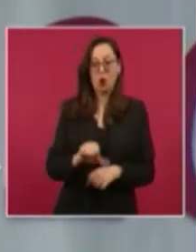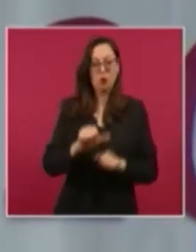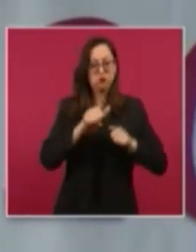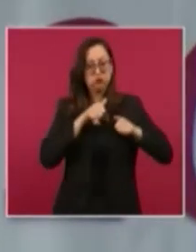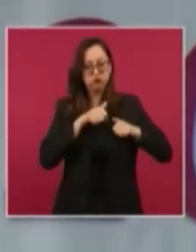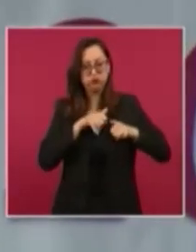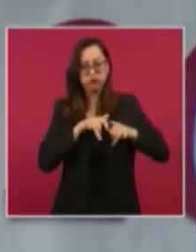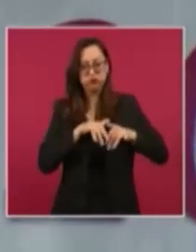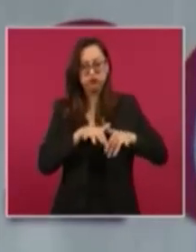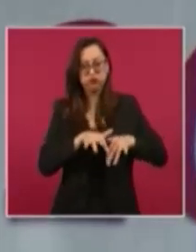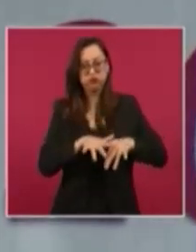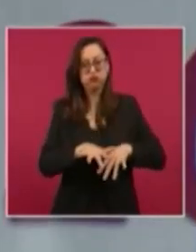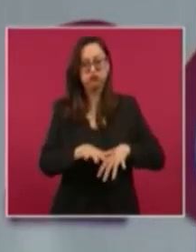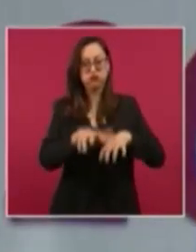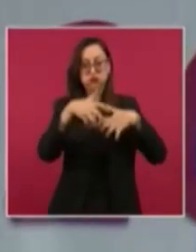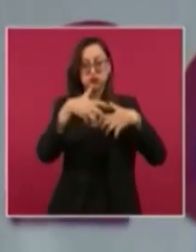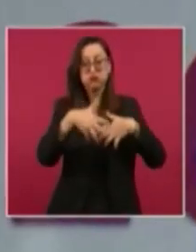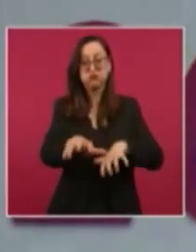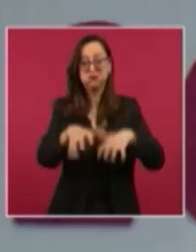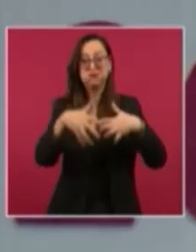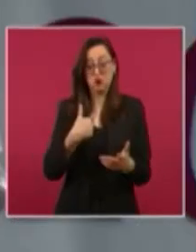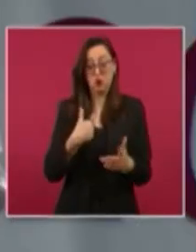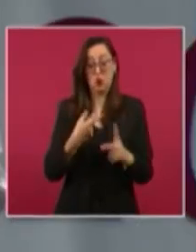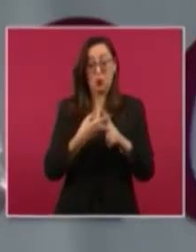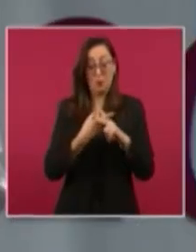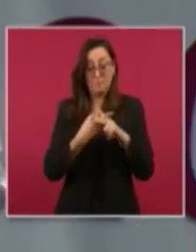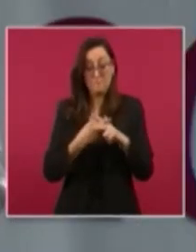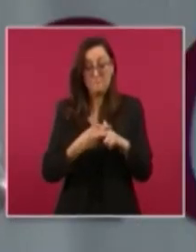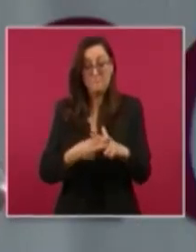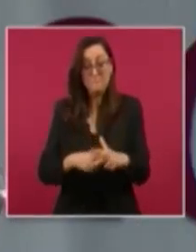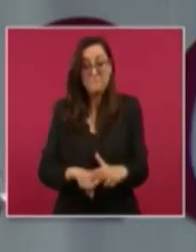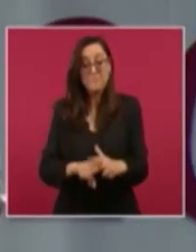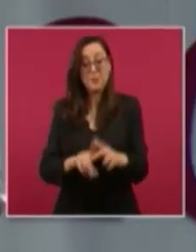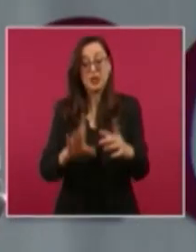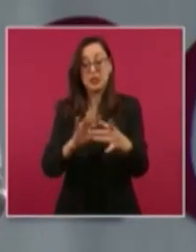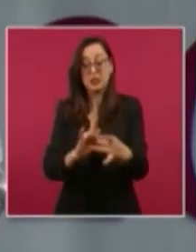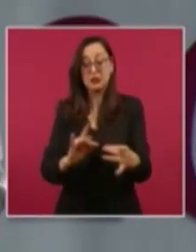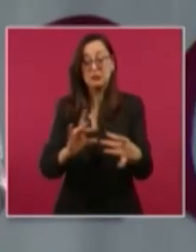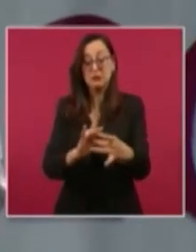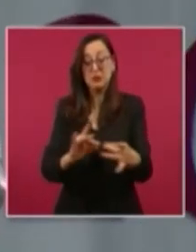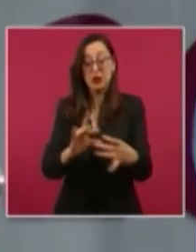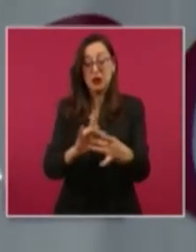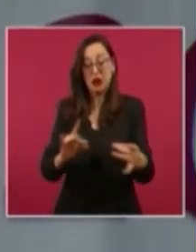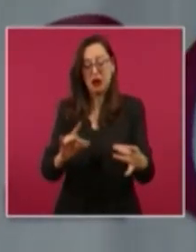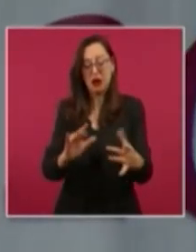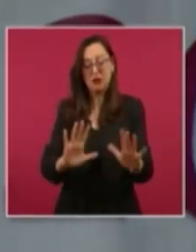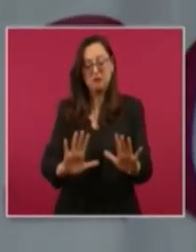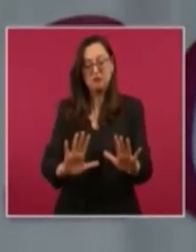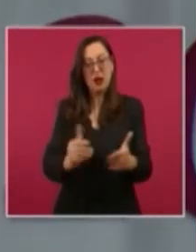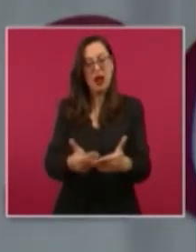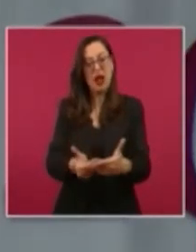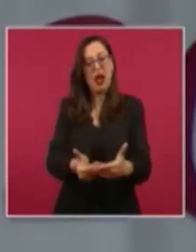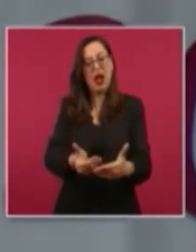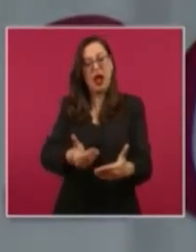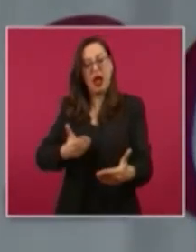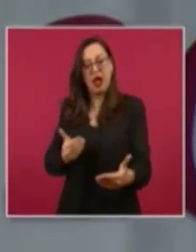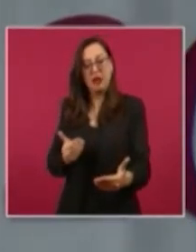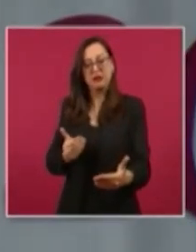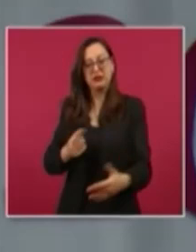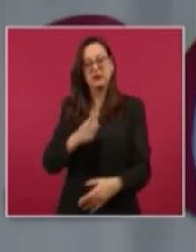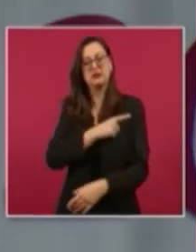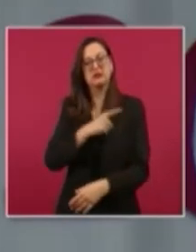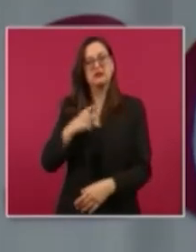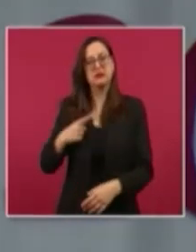evento empezó a caer el agüita del cielo José Luis Fíjate que hay que recordar el contexto